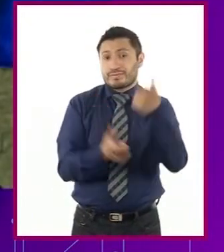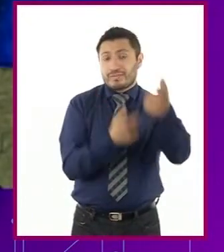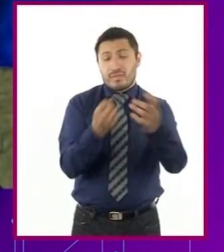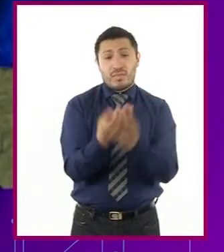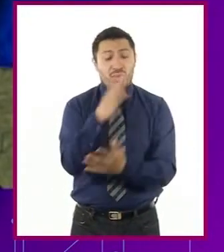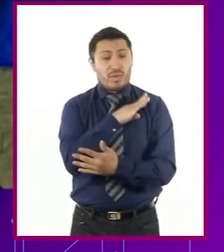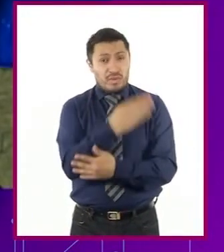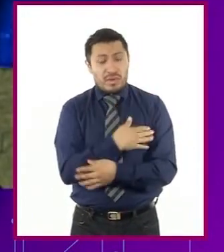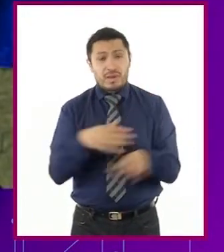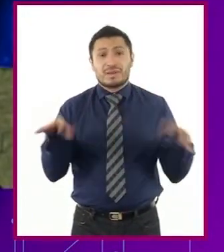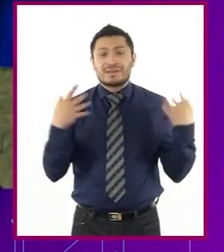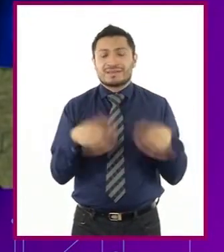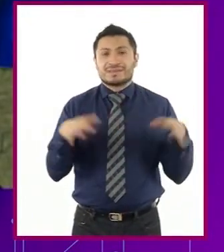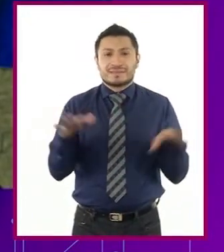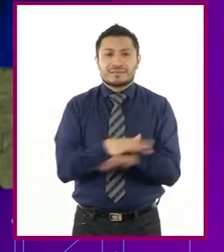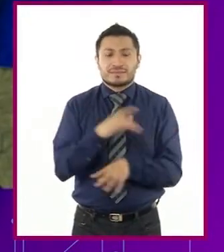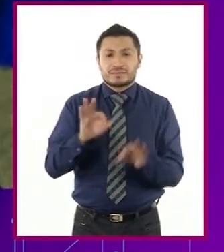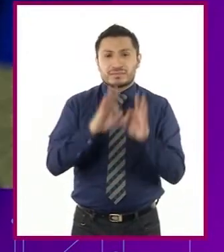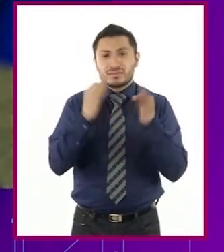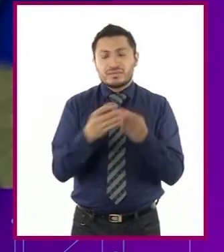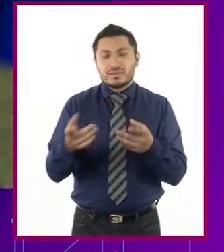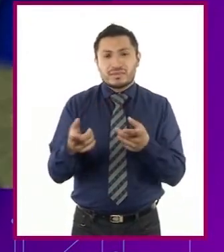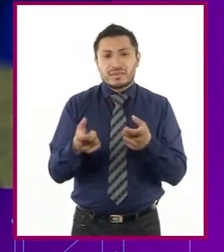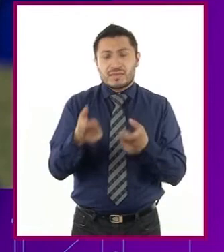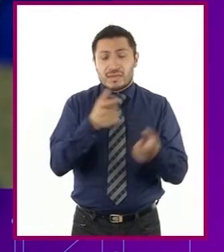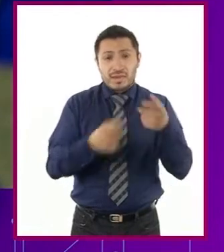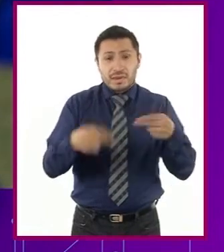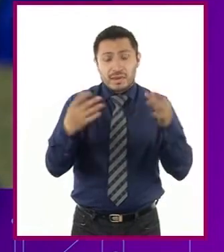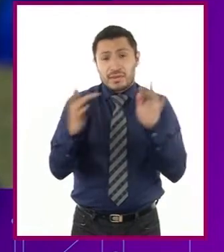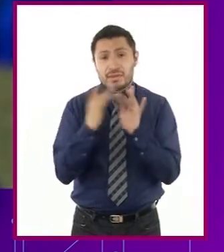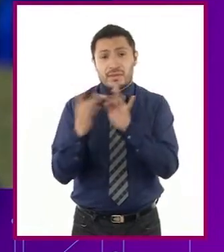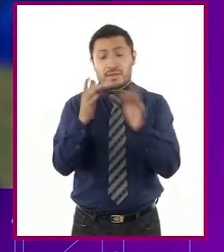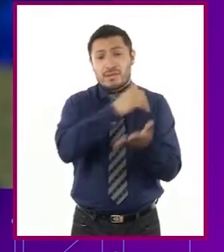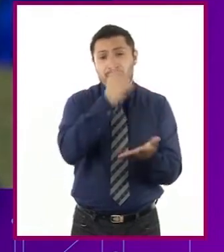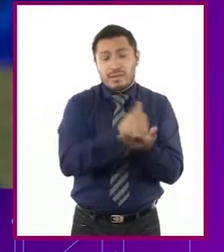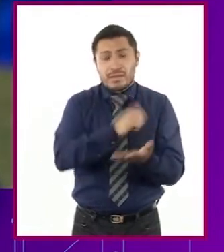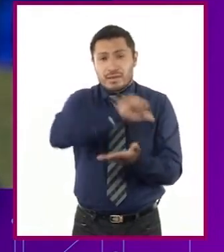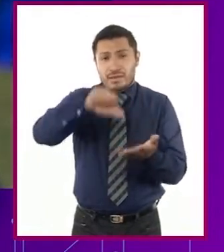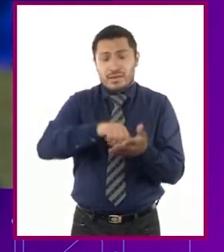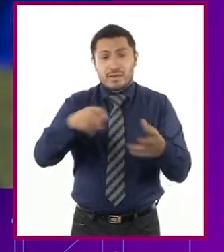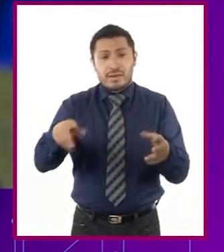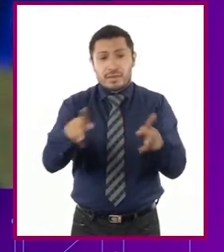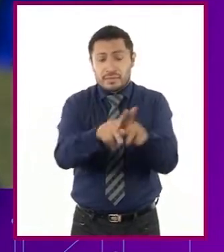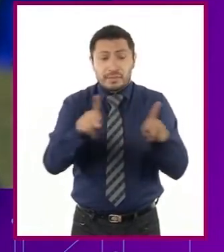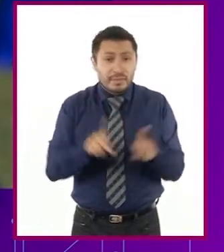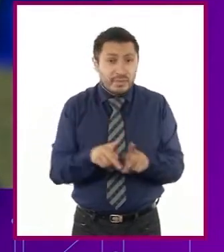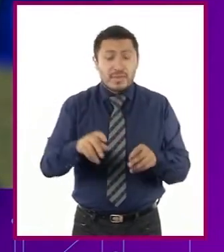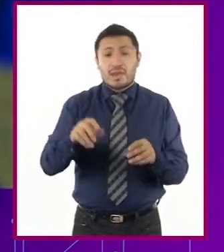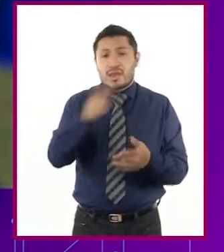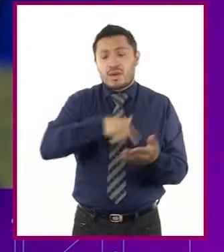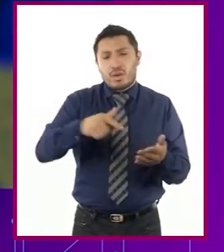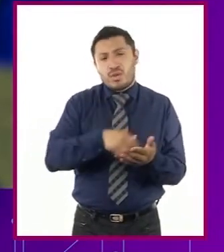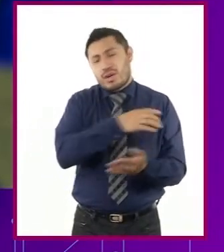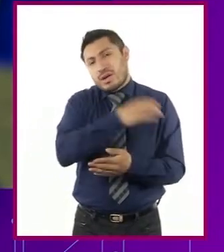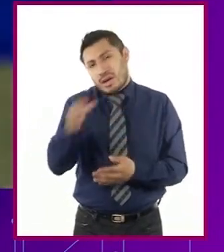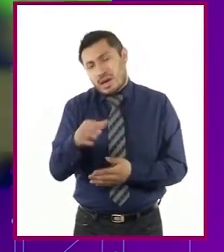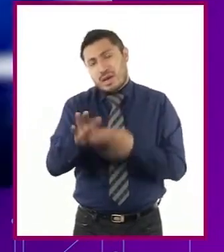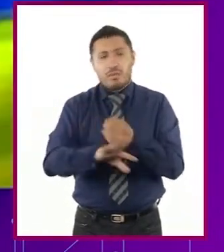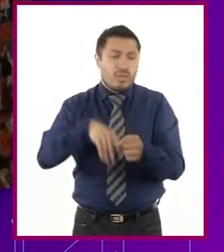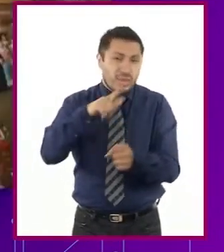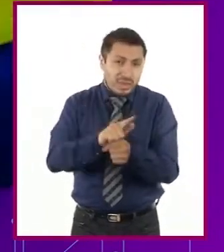novohispana originó un circuito de comercio interno que comunicó ciudades, centros comerciales y zonas agrícolas y